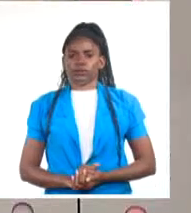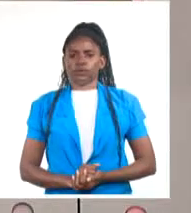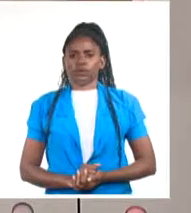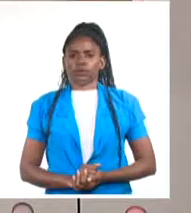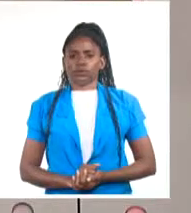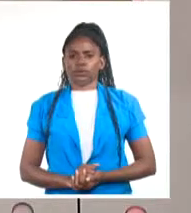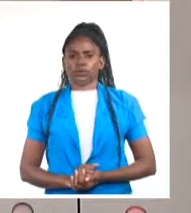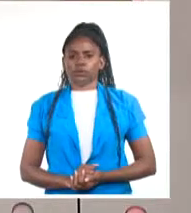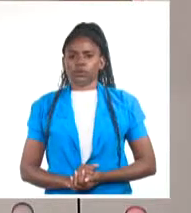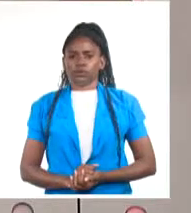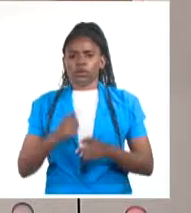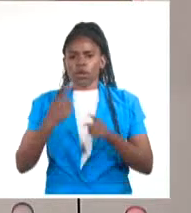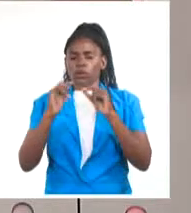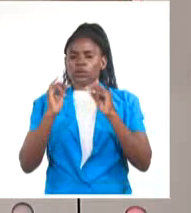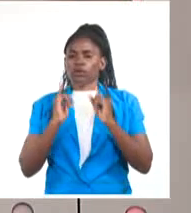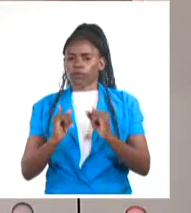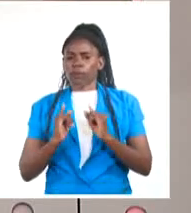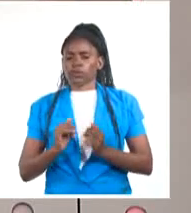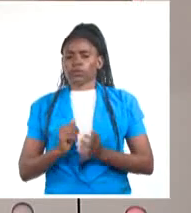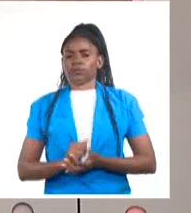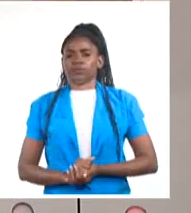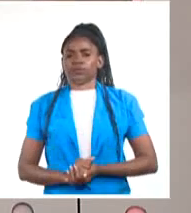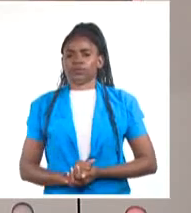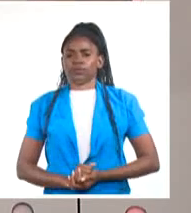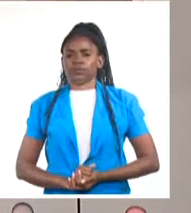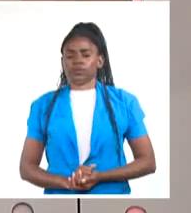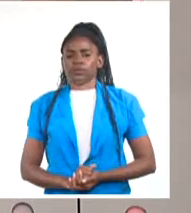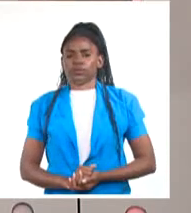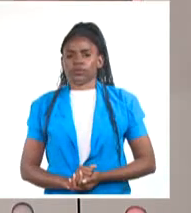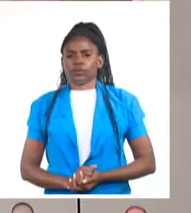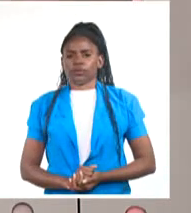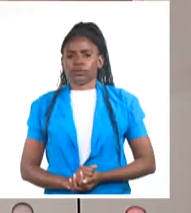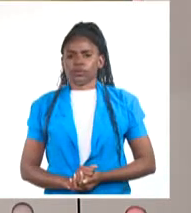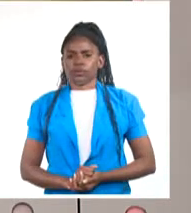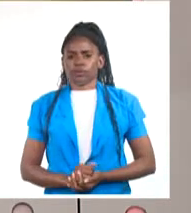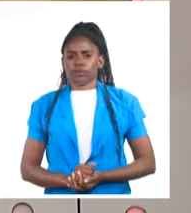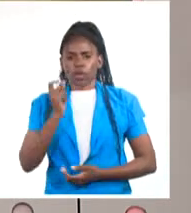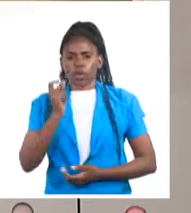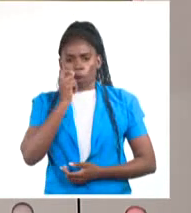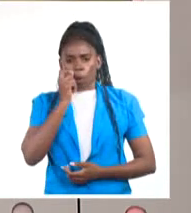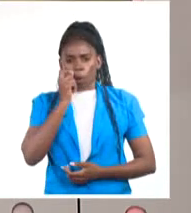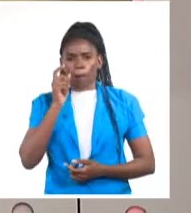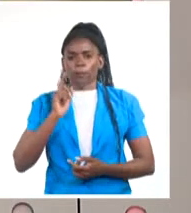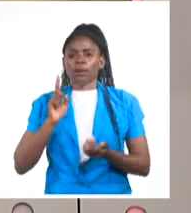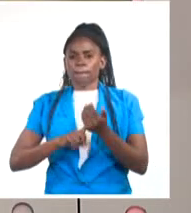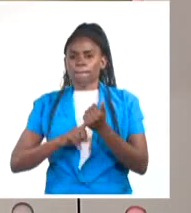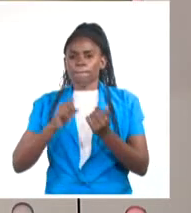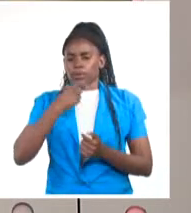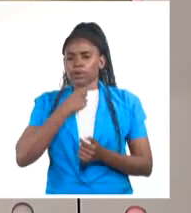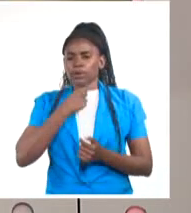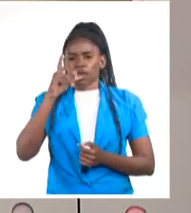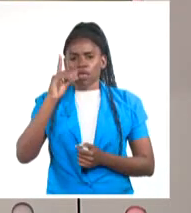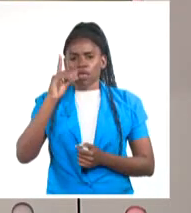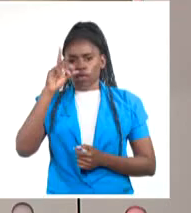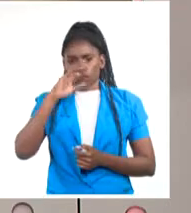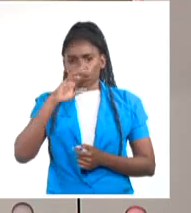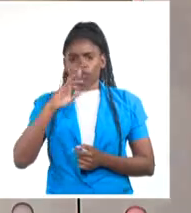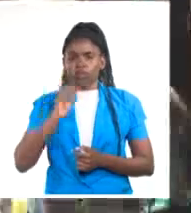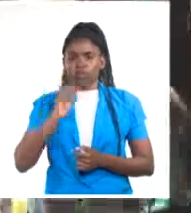El regreso al escenario cubano del percusionista Pedrito Martínez es uno de los momentos destacados de la edición 38 del Jazz